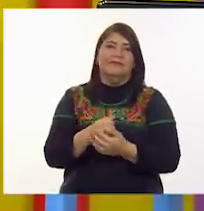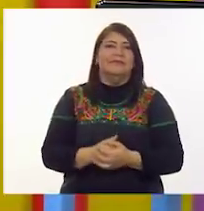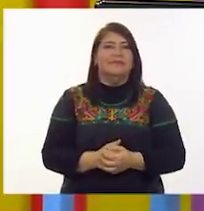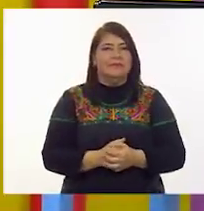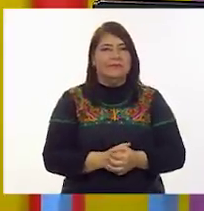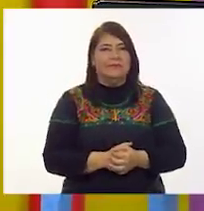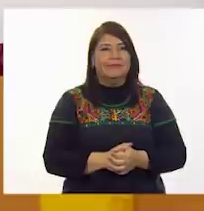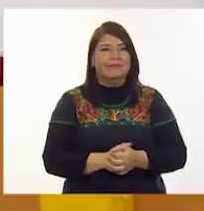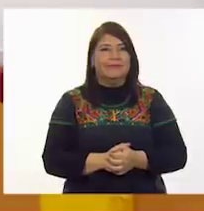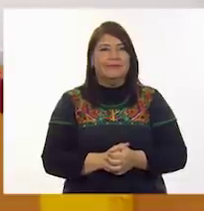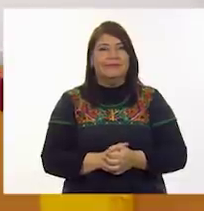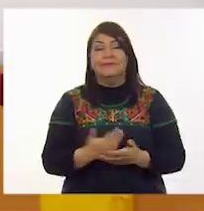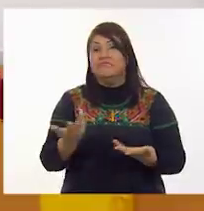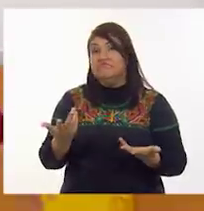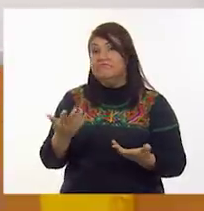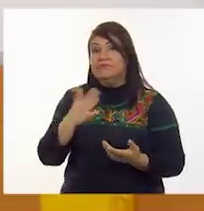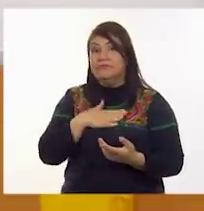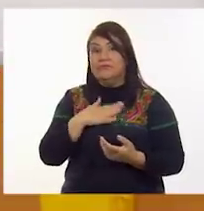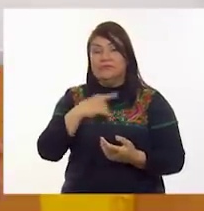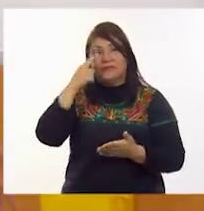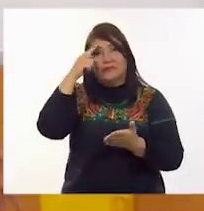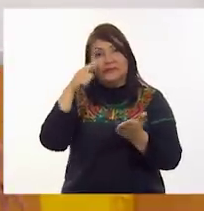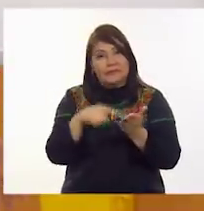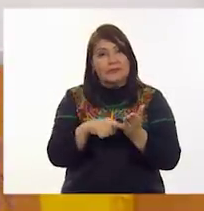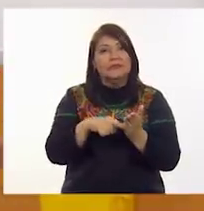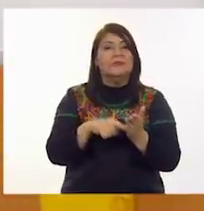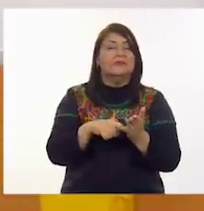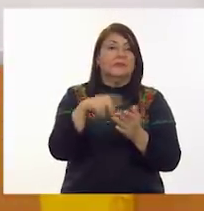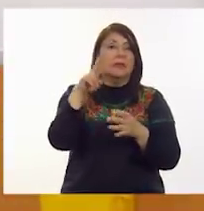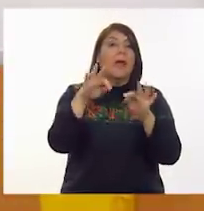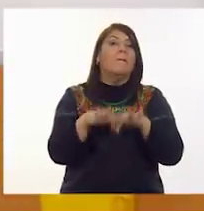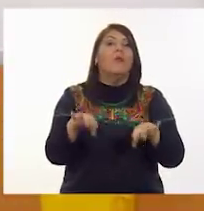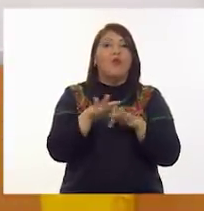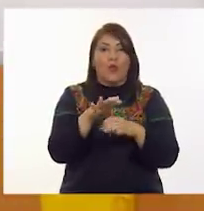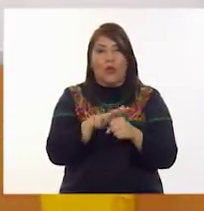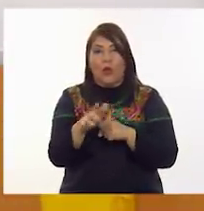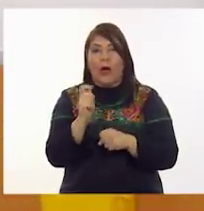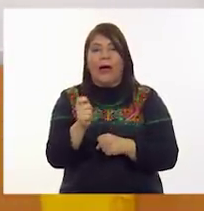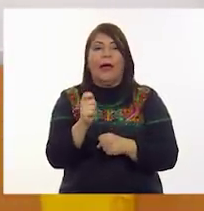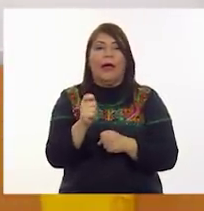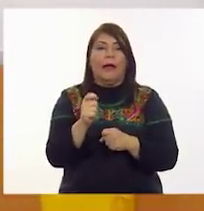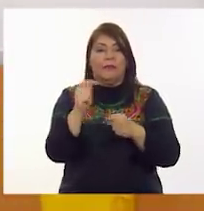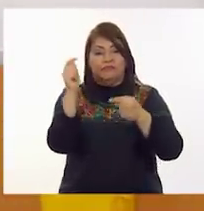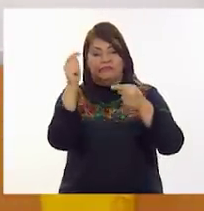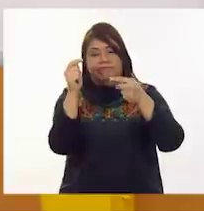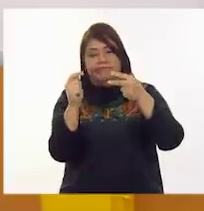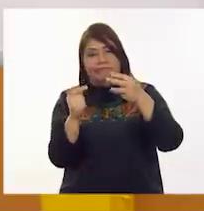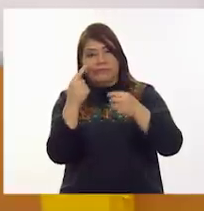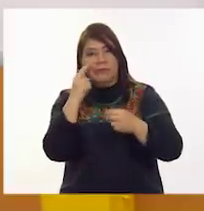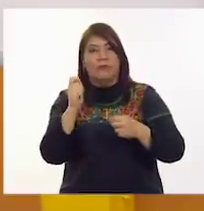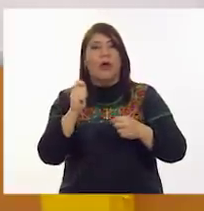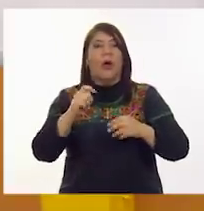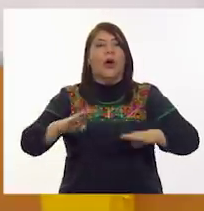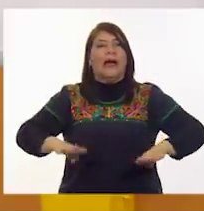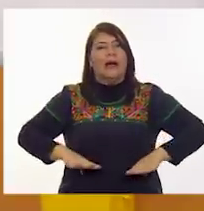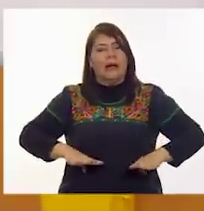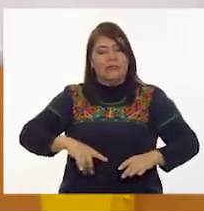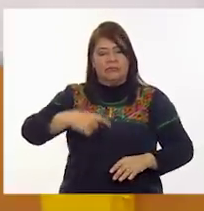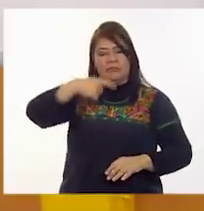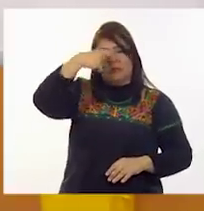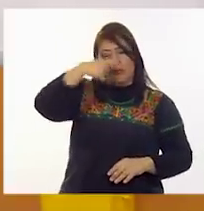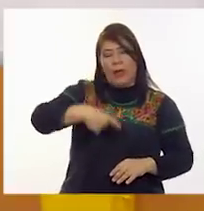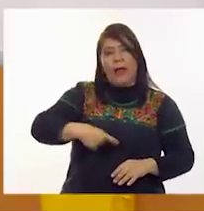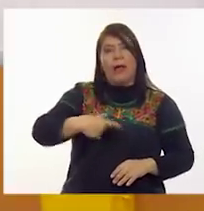mira, yo creo que es importante que nos demos cuenta que reconocer algunas características de nuestra personalidad que nos ayudan